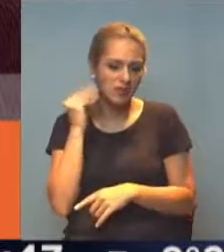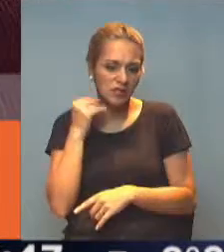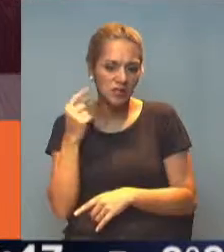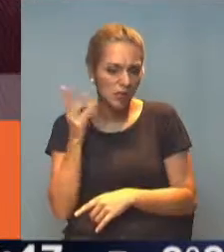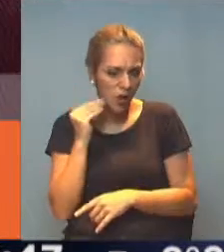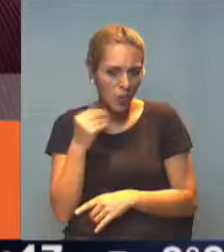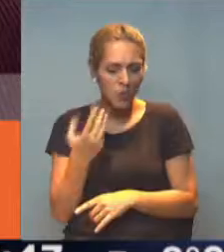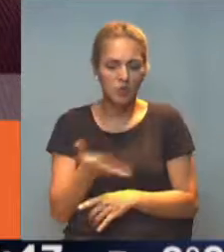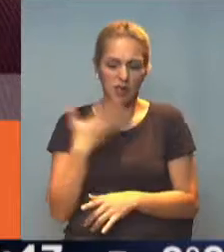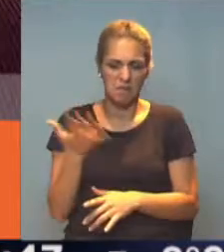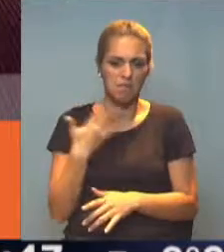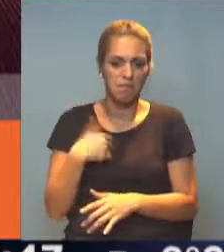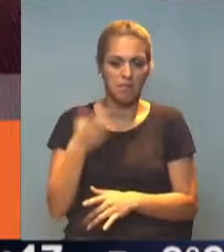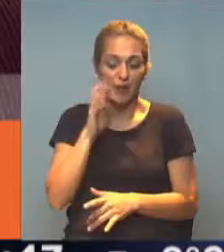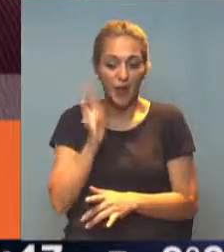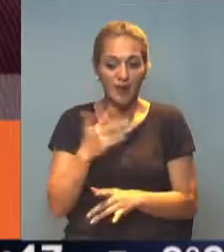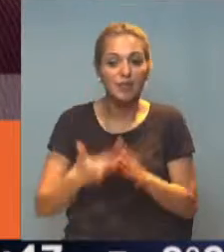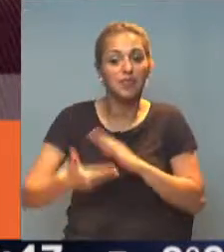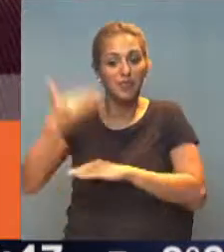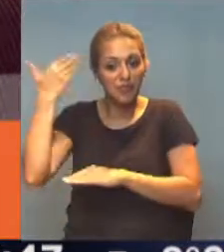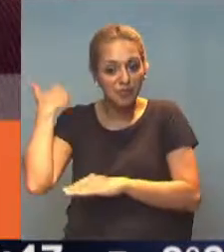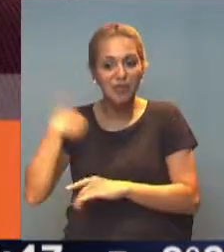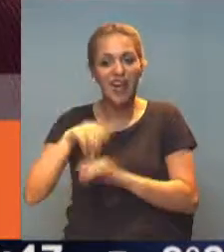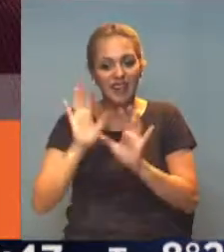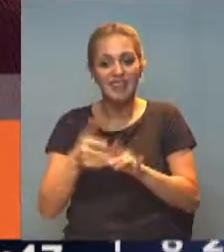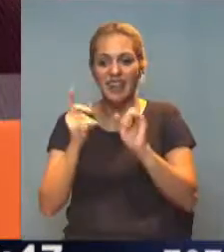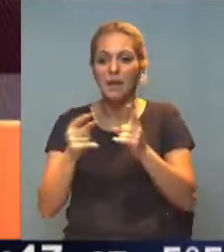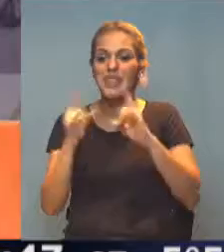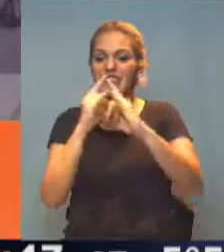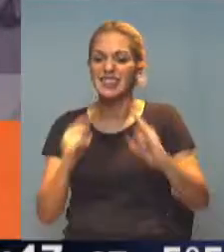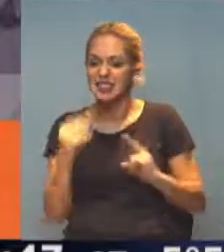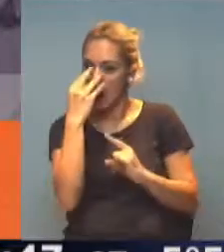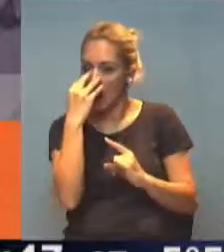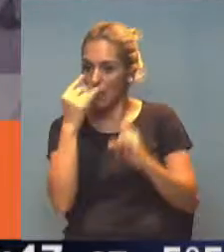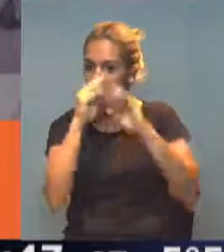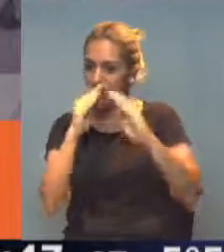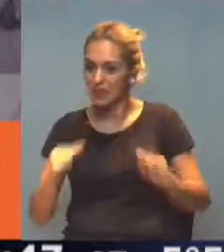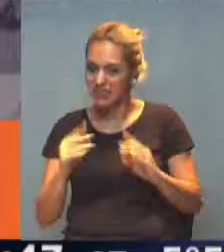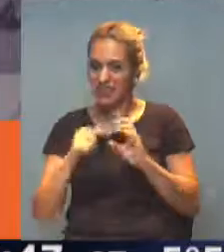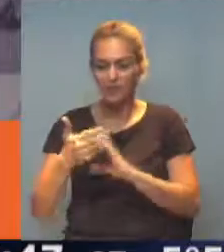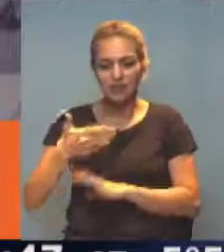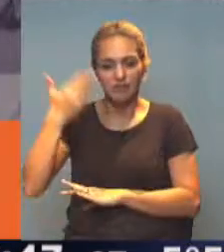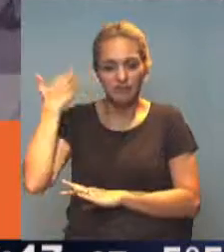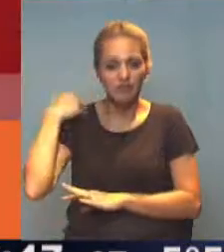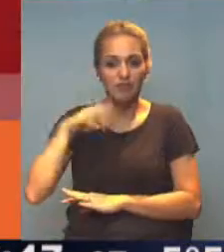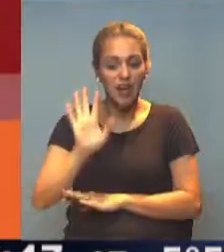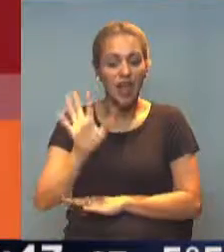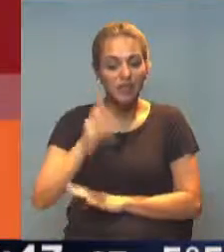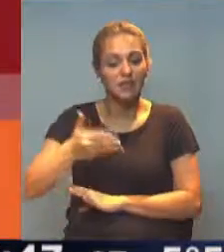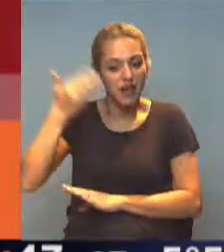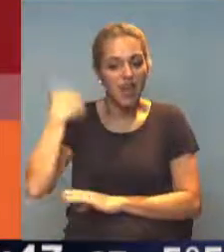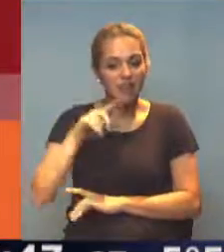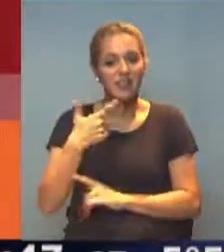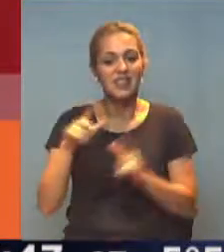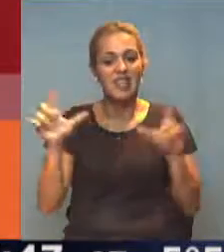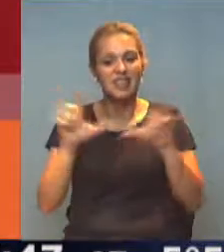que se transmitía por radio, que es difícil ponerse en la mente de la gente que escuchaba y que se interesaba en este